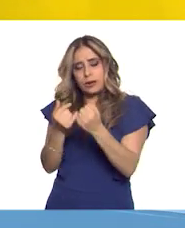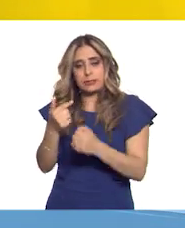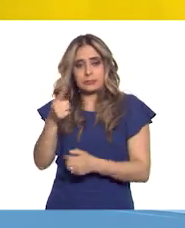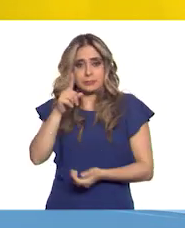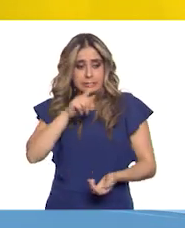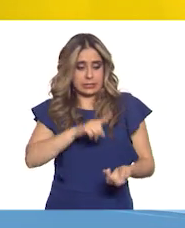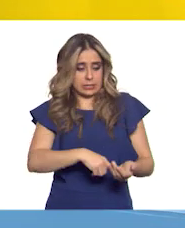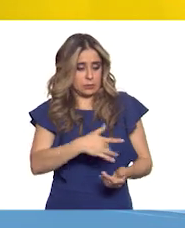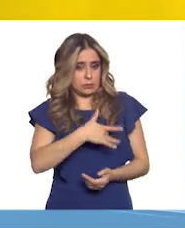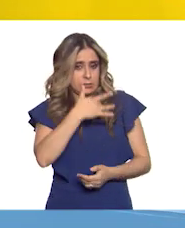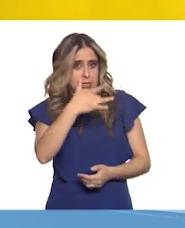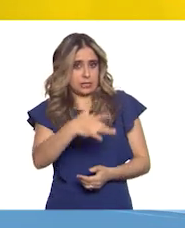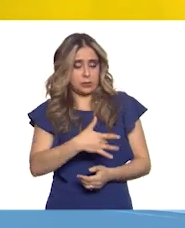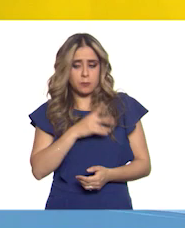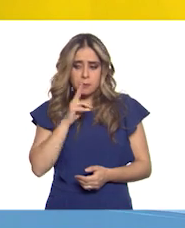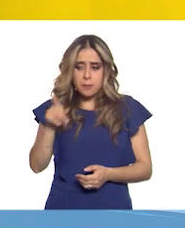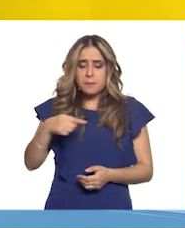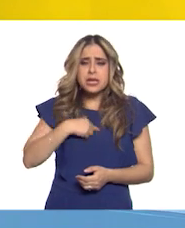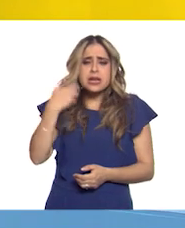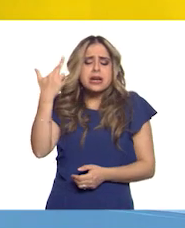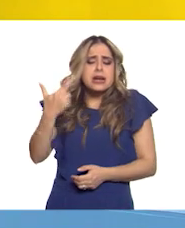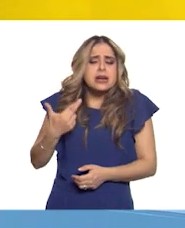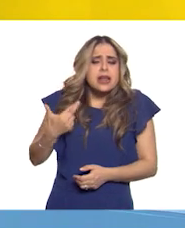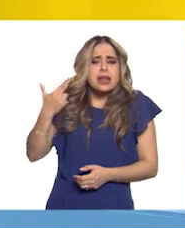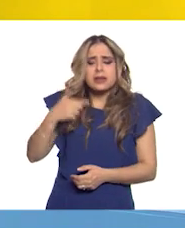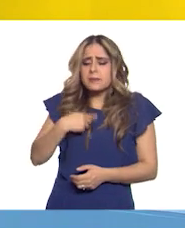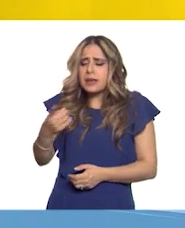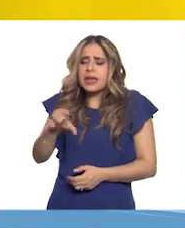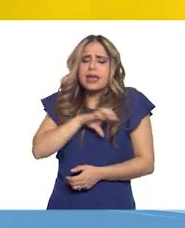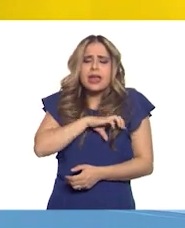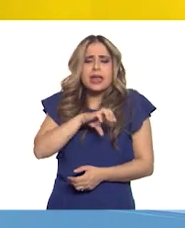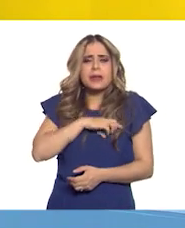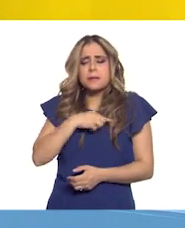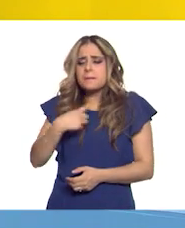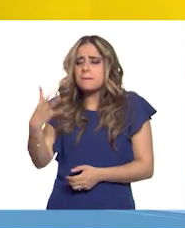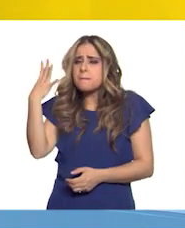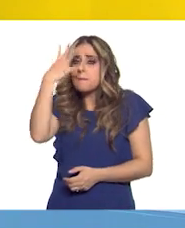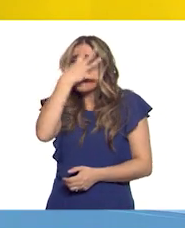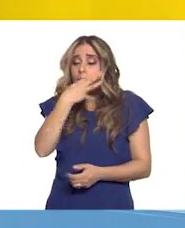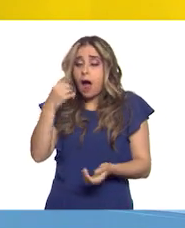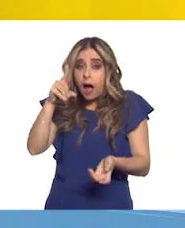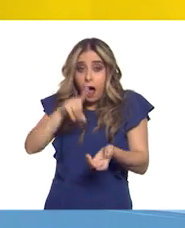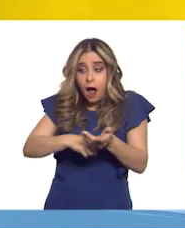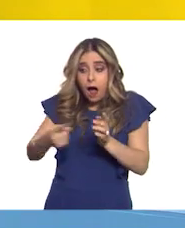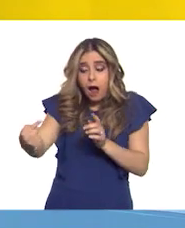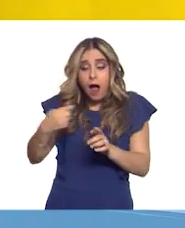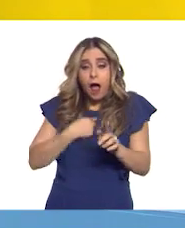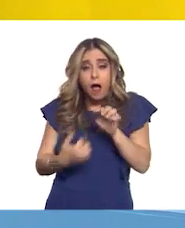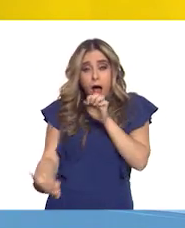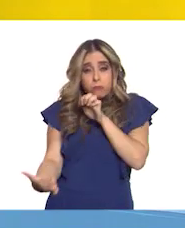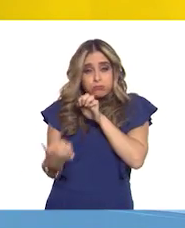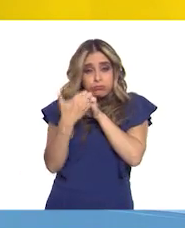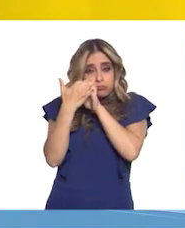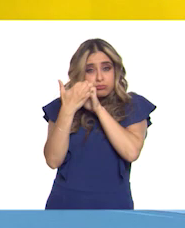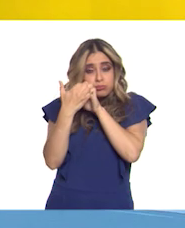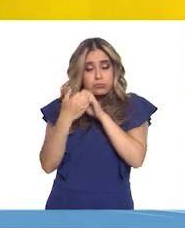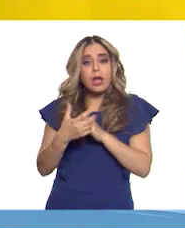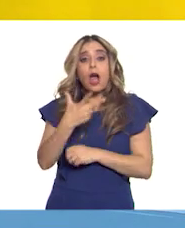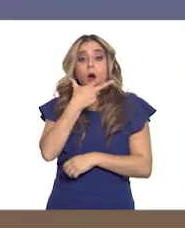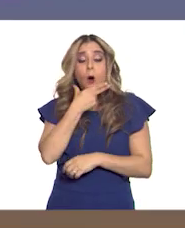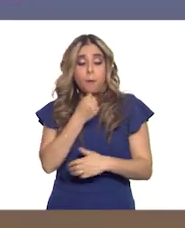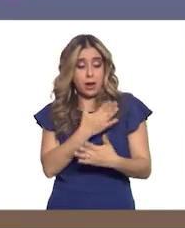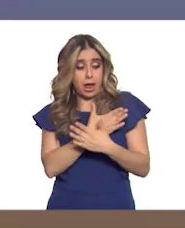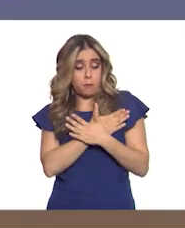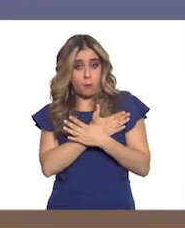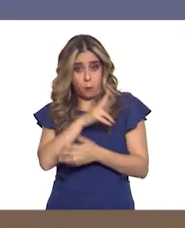dominios, mi reina, mi querida, mi bella, me engañaba. Cuando el hombre ama de veras,